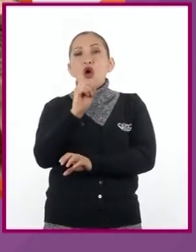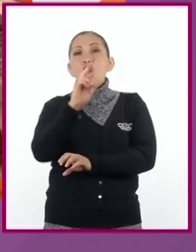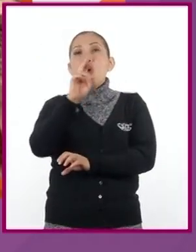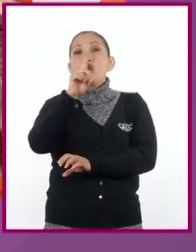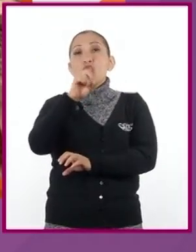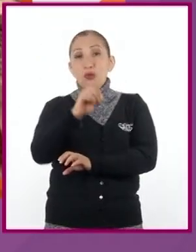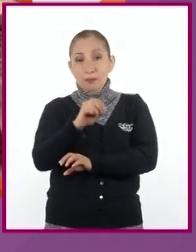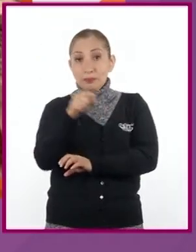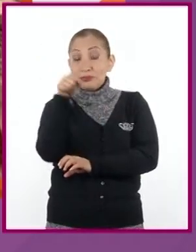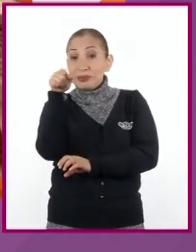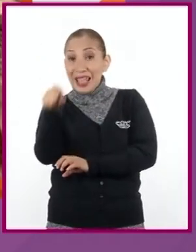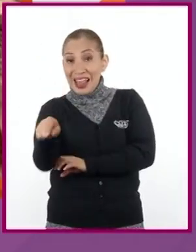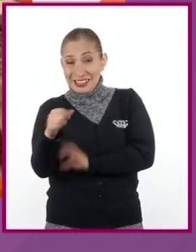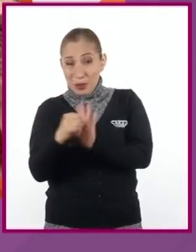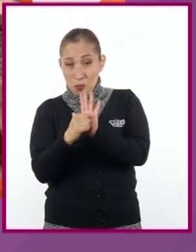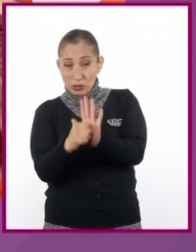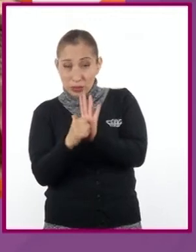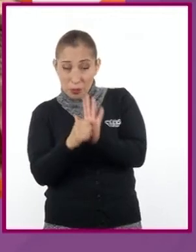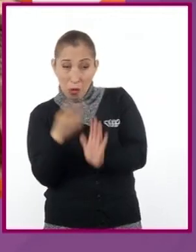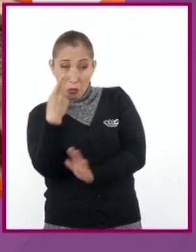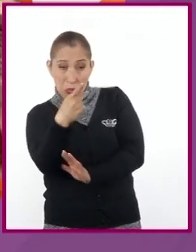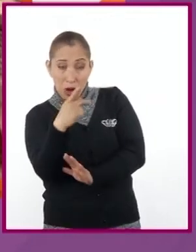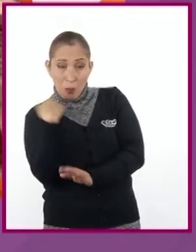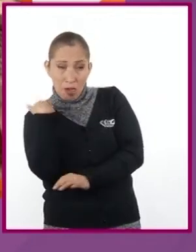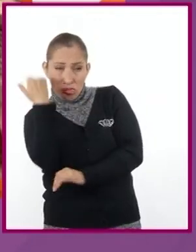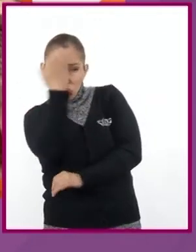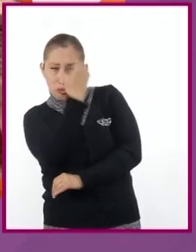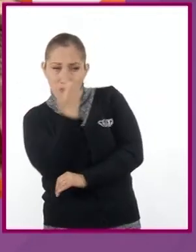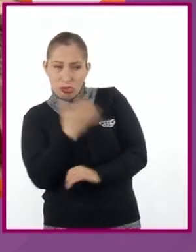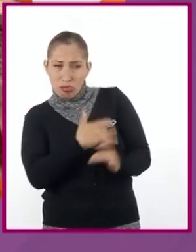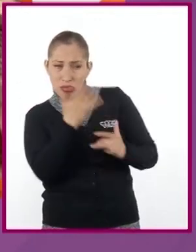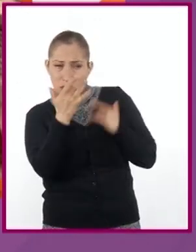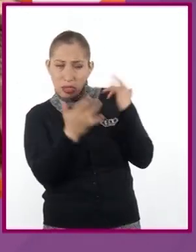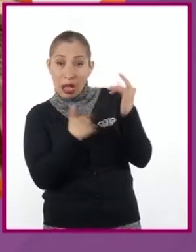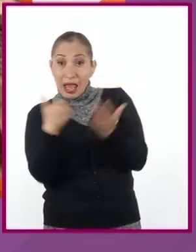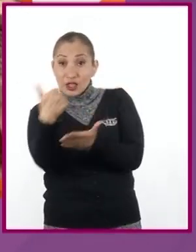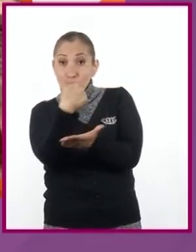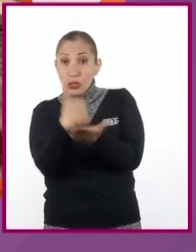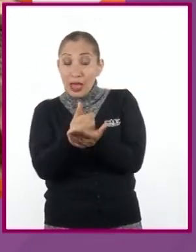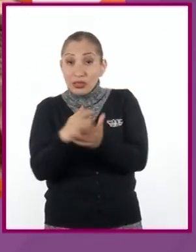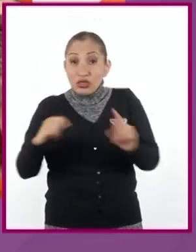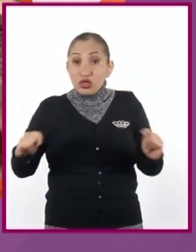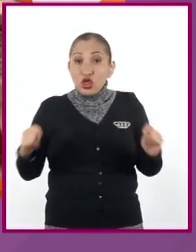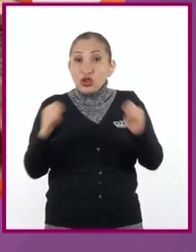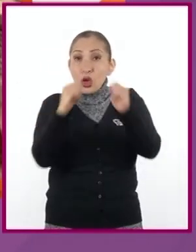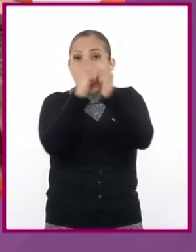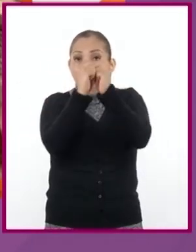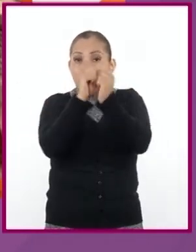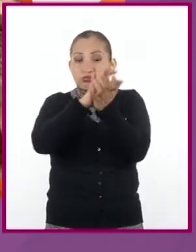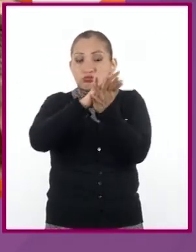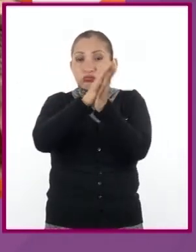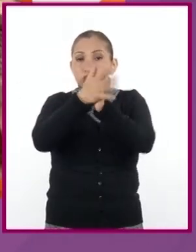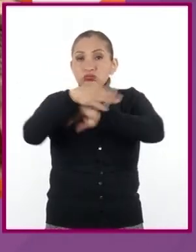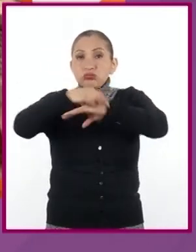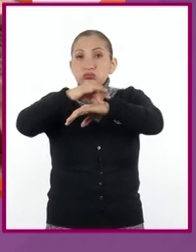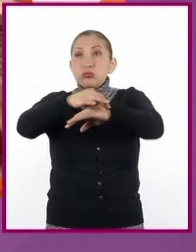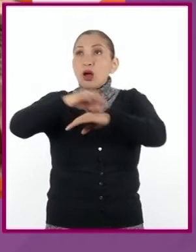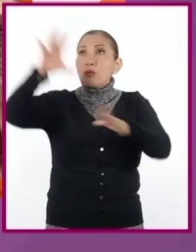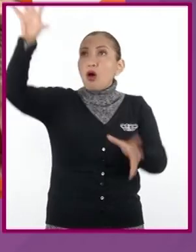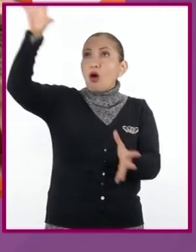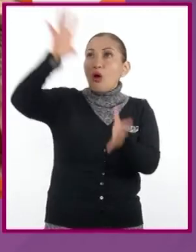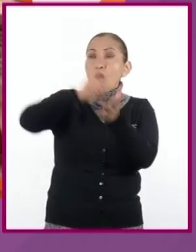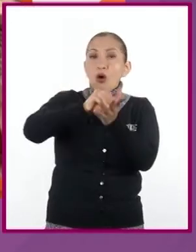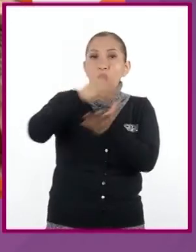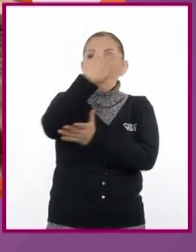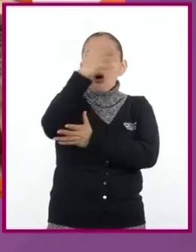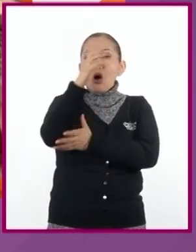nivel simbólico y de acuerdo con diversas interpretaciones, la ciudad de Teotihuacán materializaba el cosmos